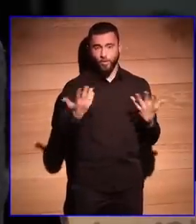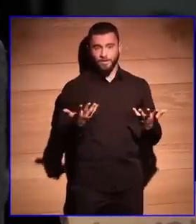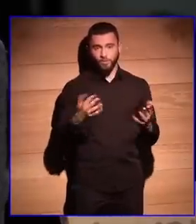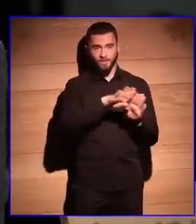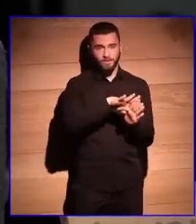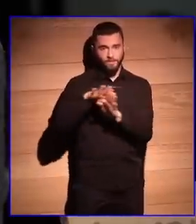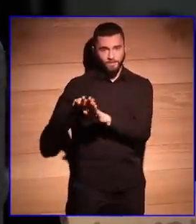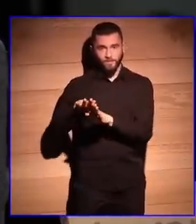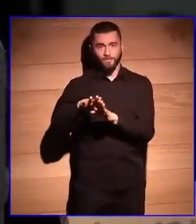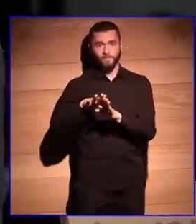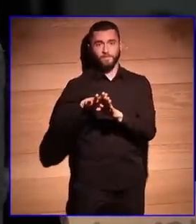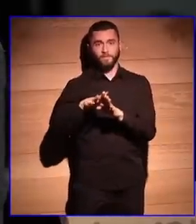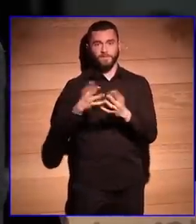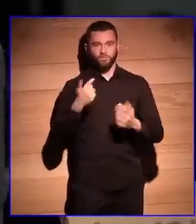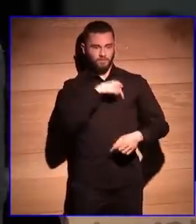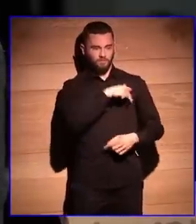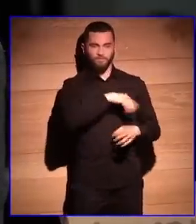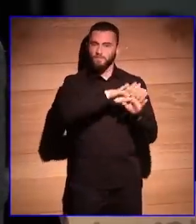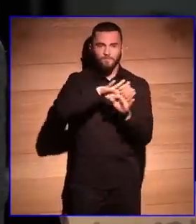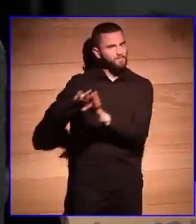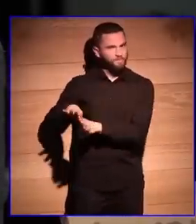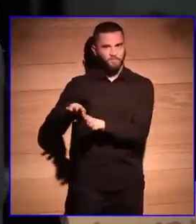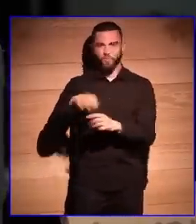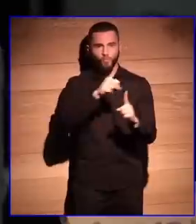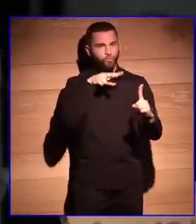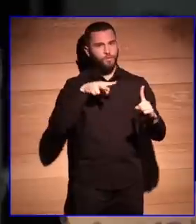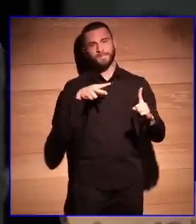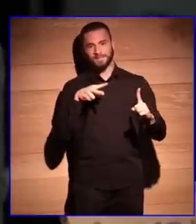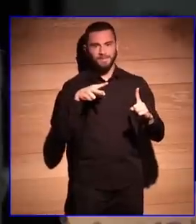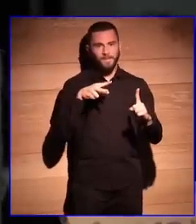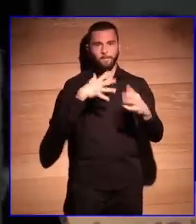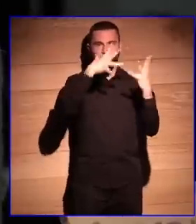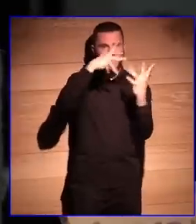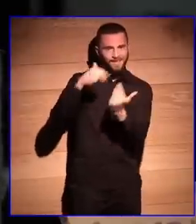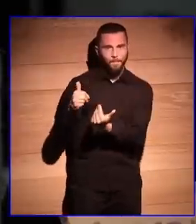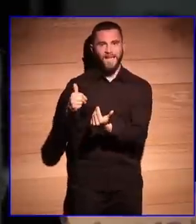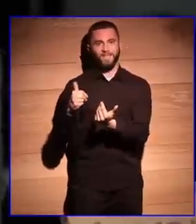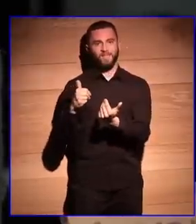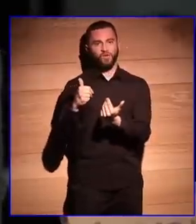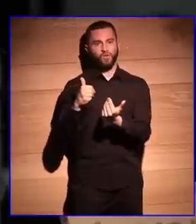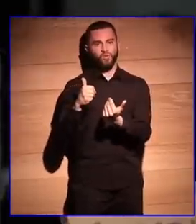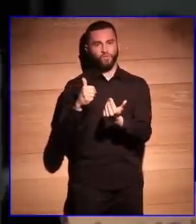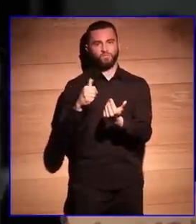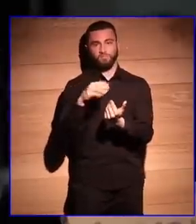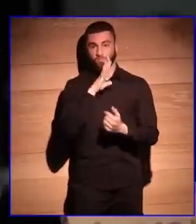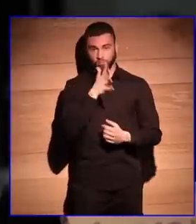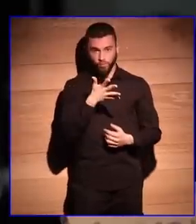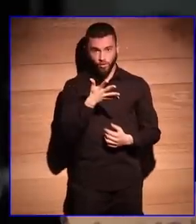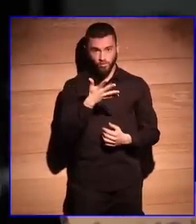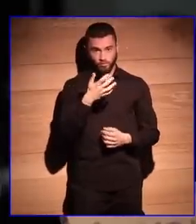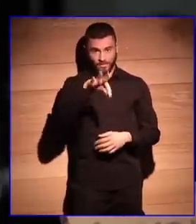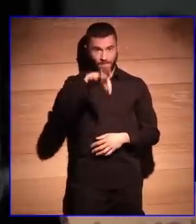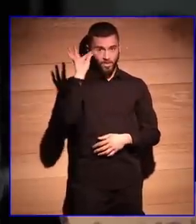un lado... ese tipo de diatribas morales, y tienen que hacerlo desde un punto de vista más matemático y elemental, porque en ese sentido las